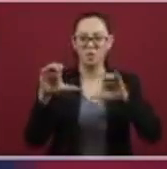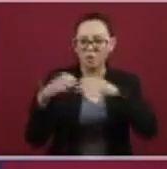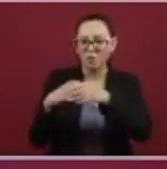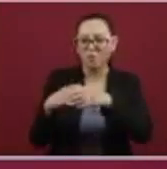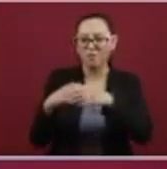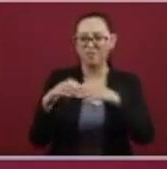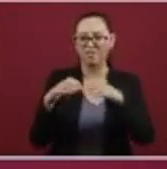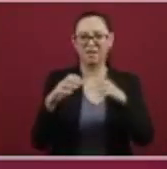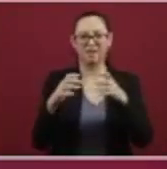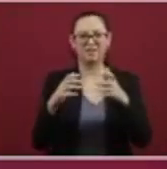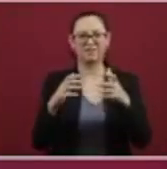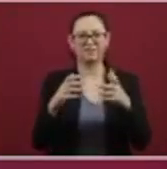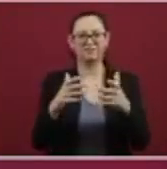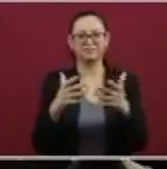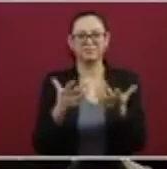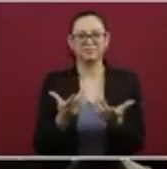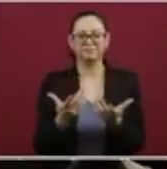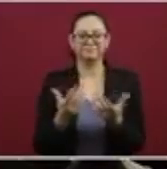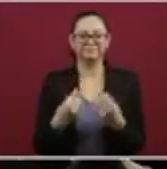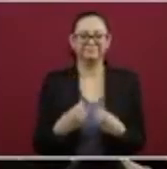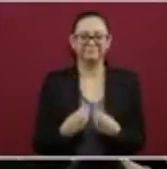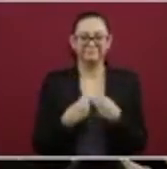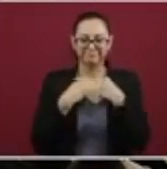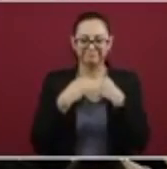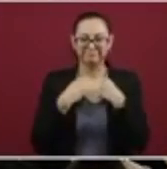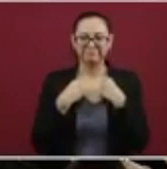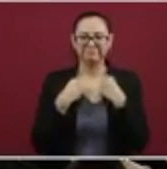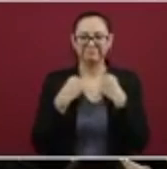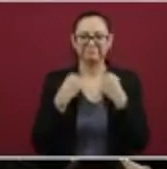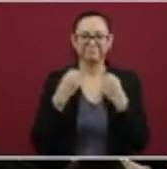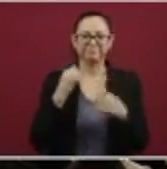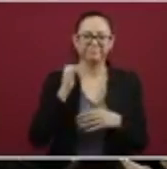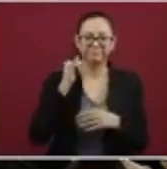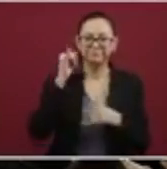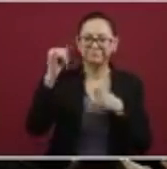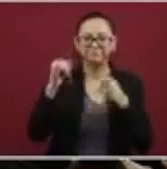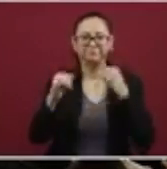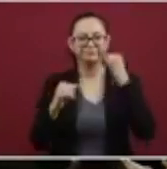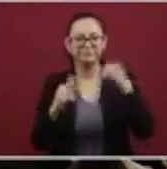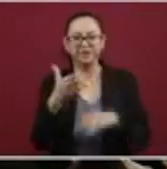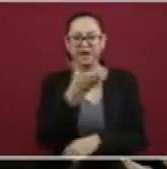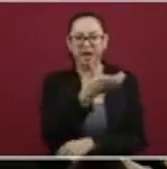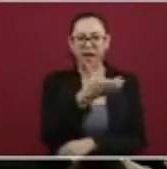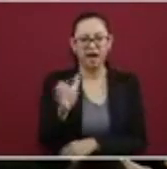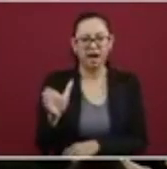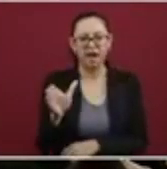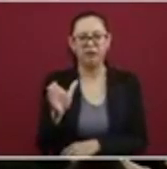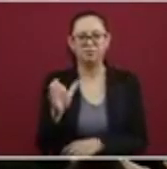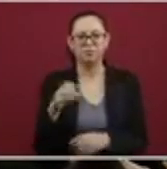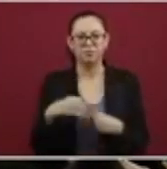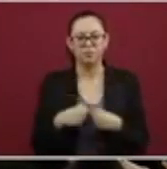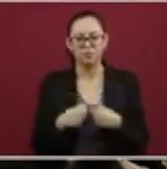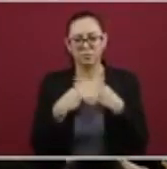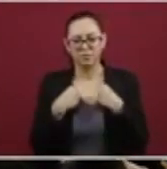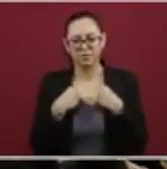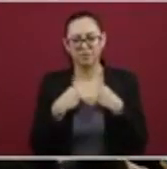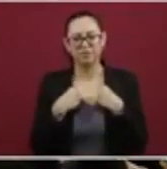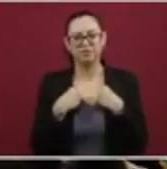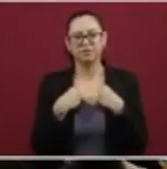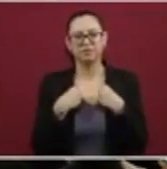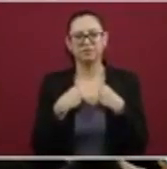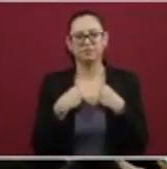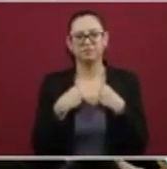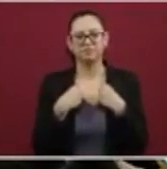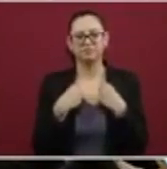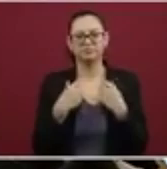comunidades, las que viven en el medio rural, a las madres